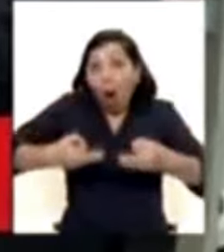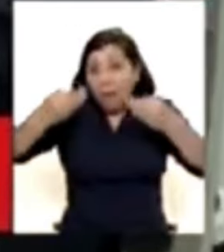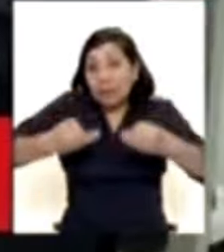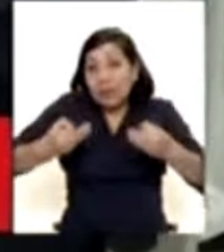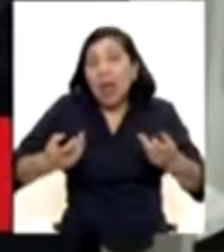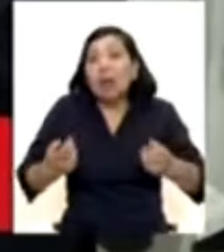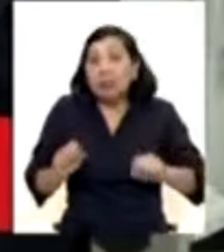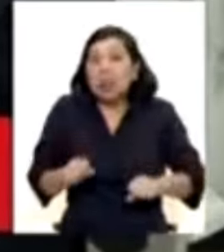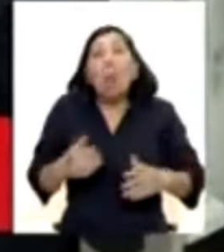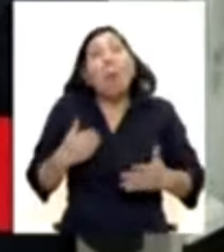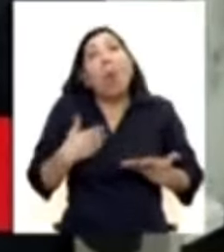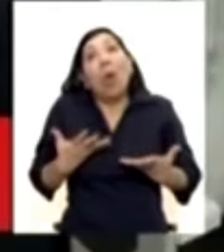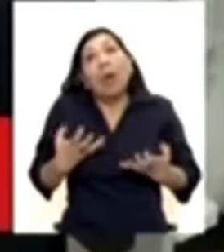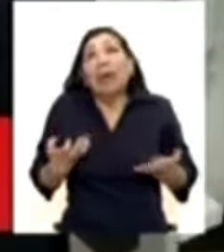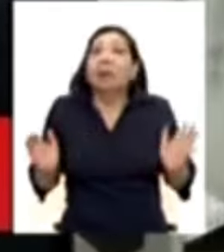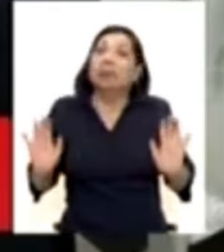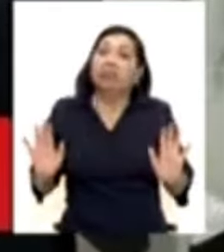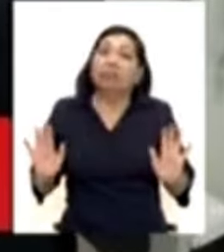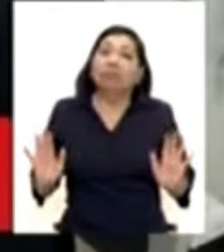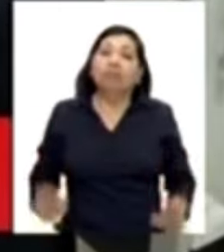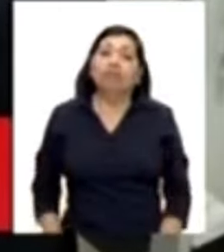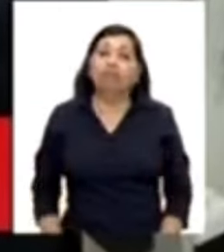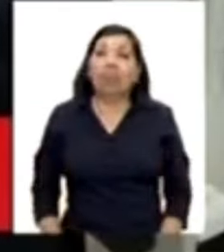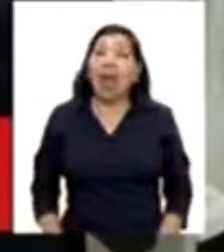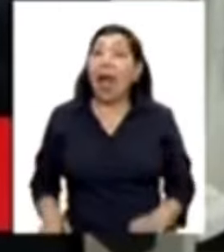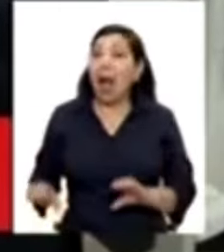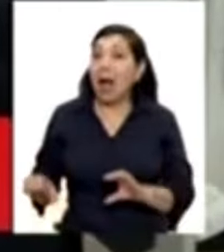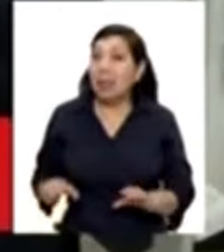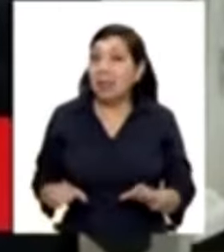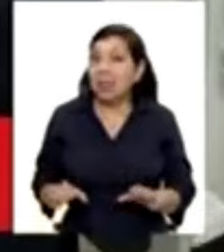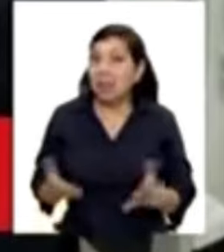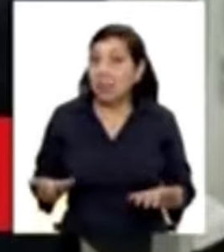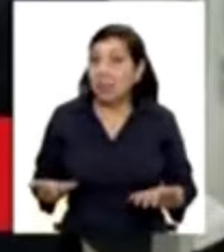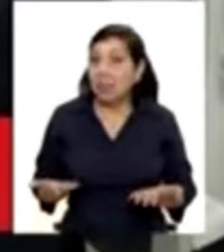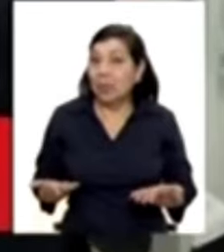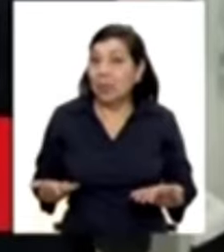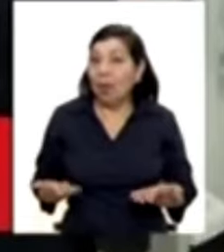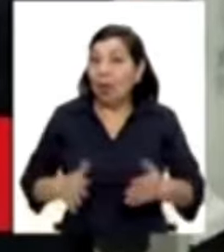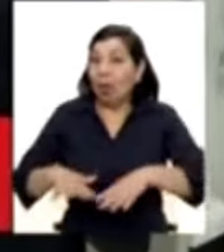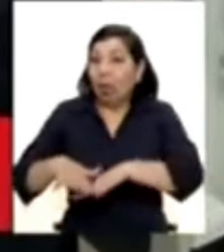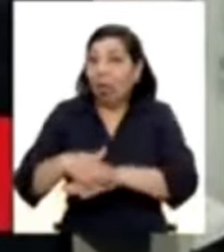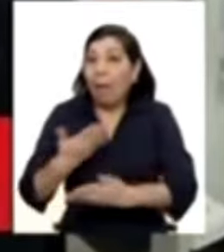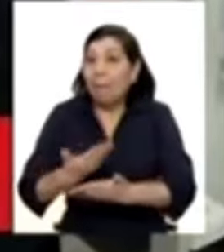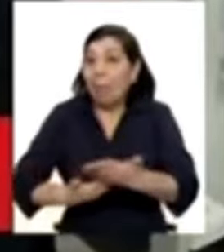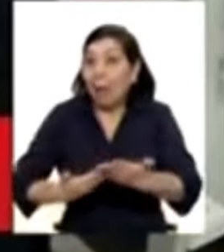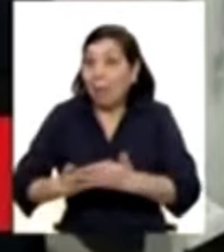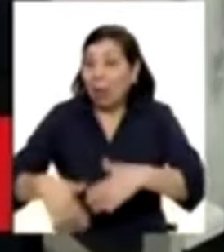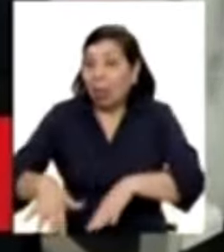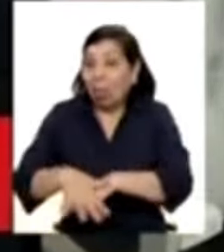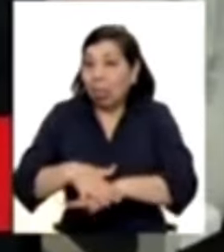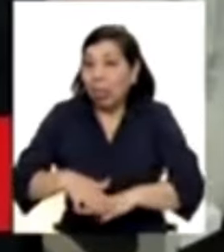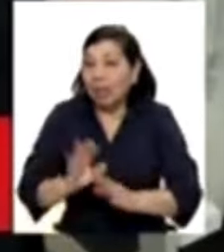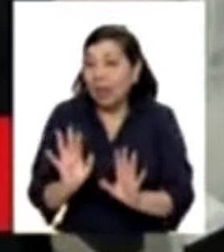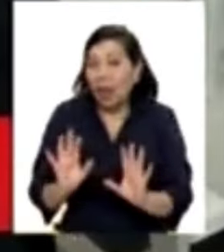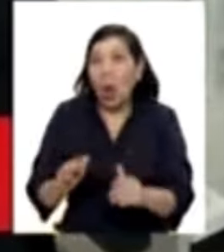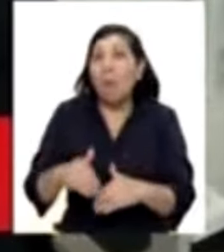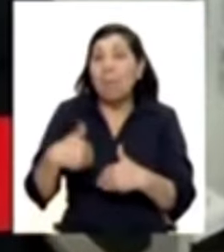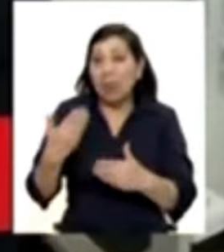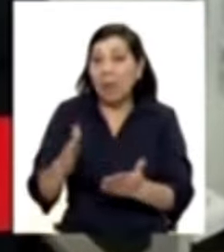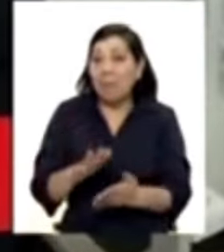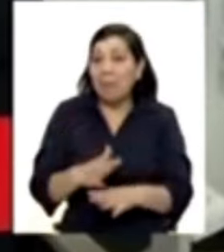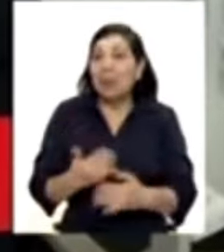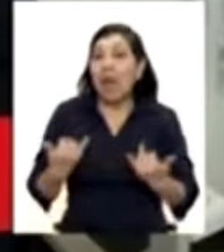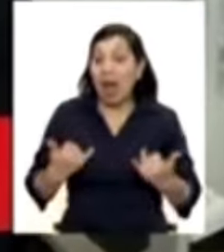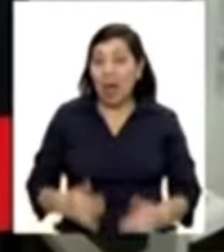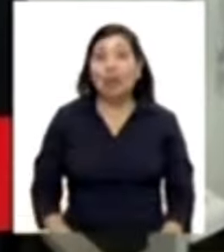oficiales en los cuales nosotros debemos de ejecutar o realizar estos trámites para evitar tener estos problemas. Vamos a